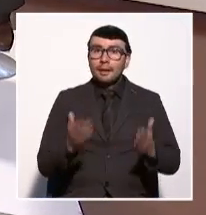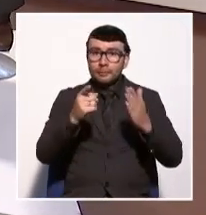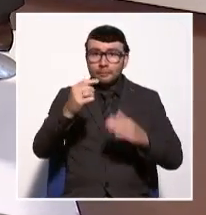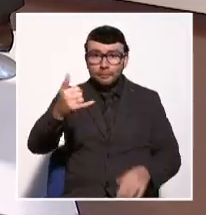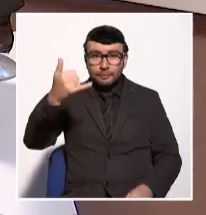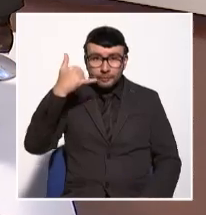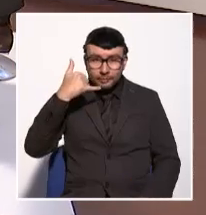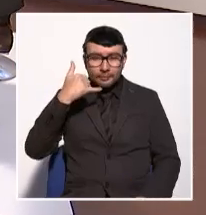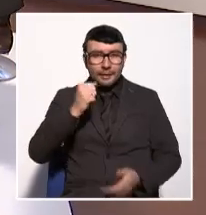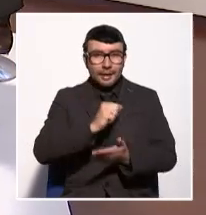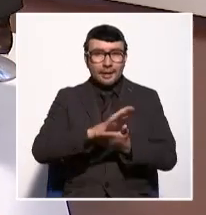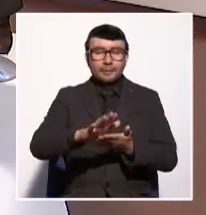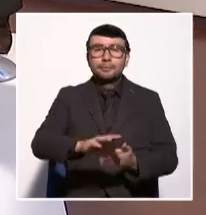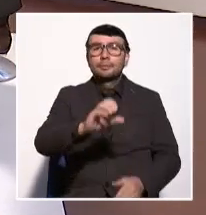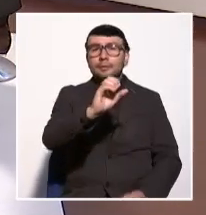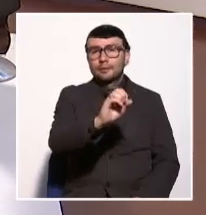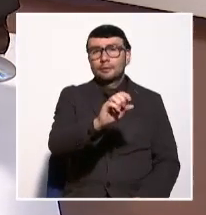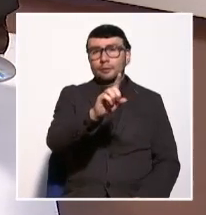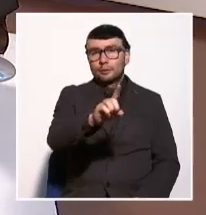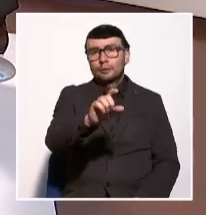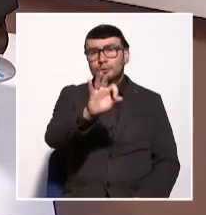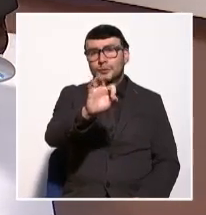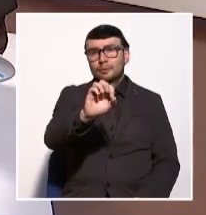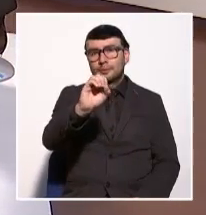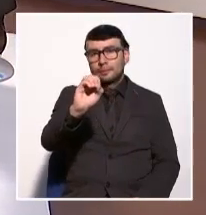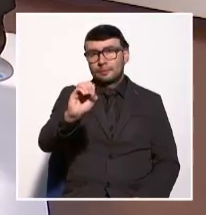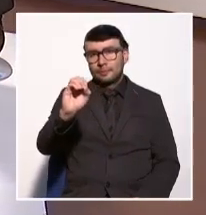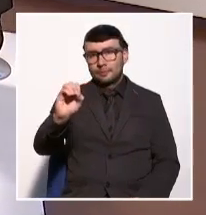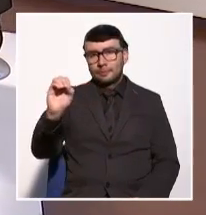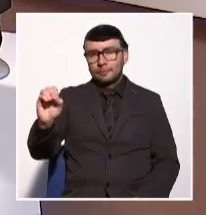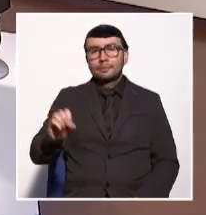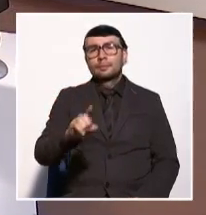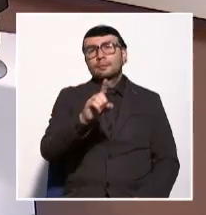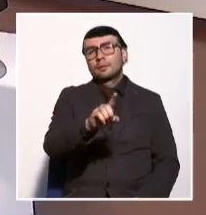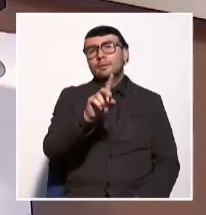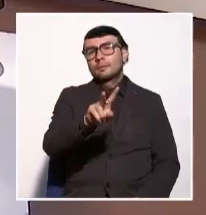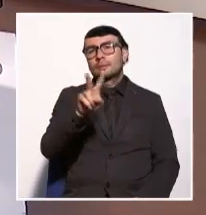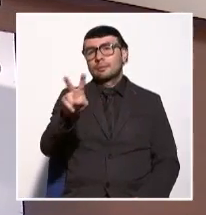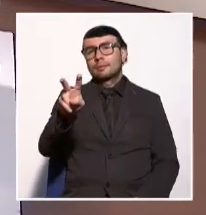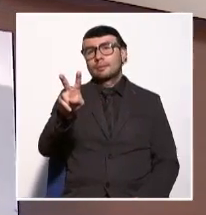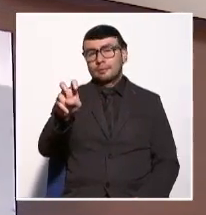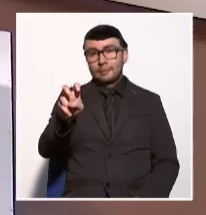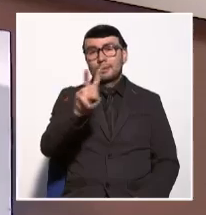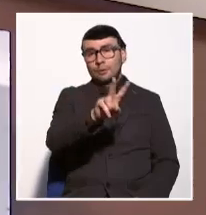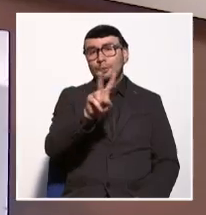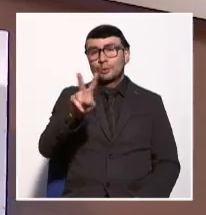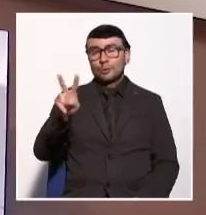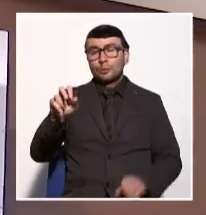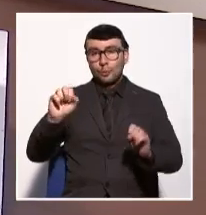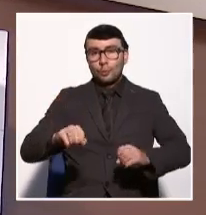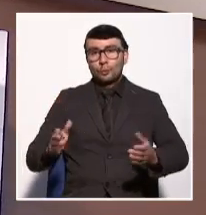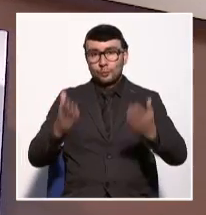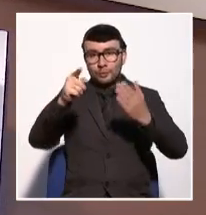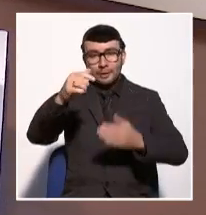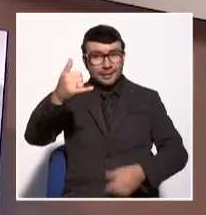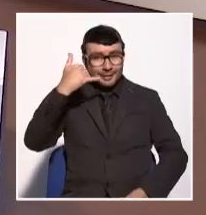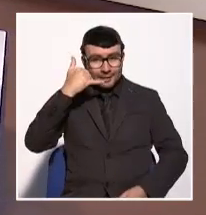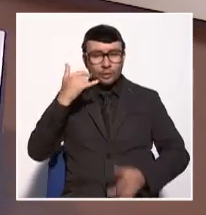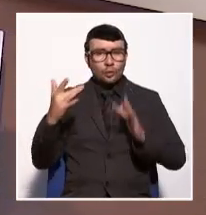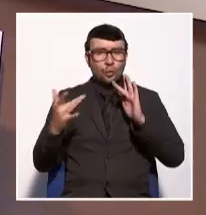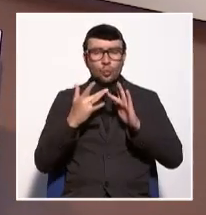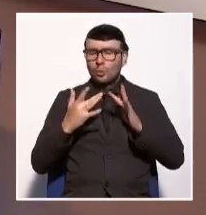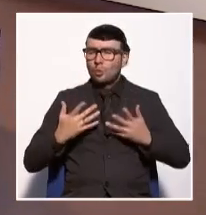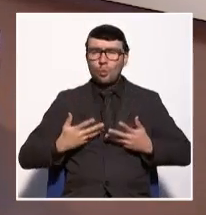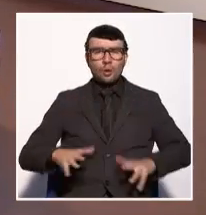gratis 0 18 mil 127 22 20 18 mil 12 72 22 puedan establecer comunicación con nosotros desde